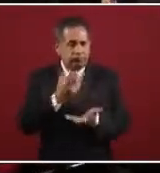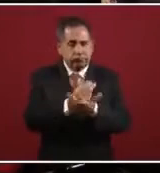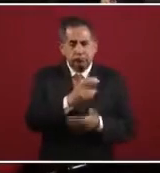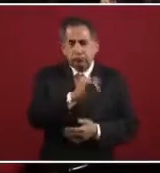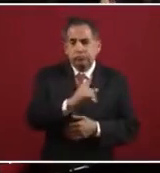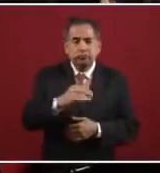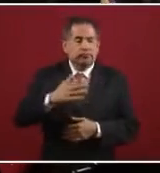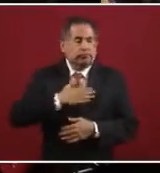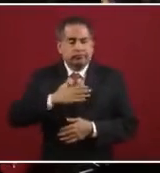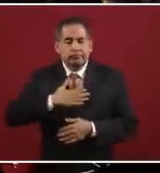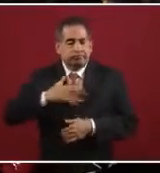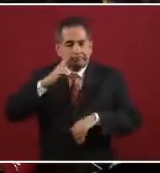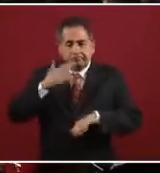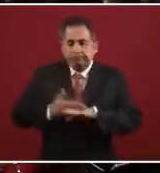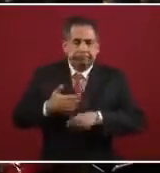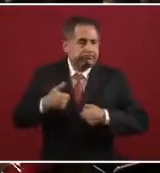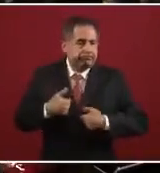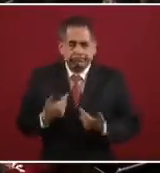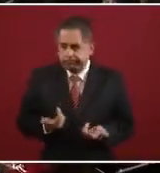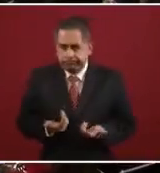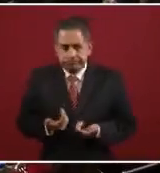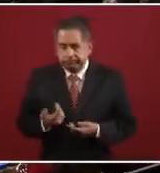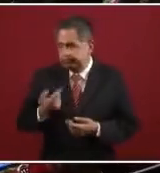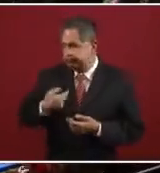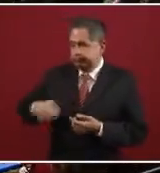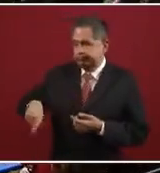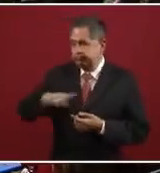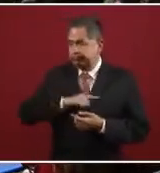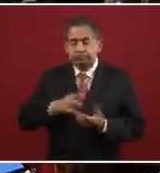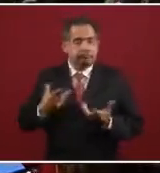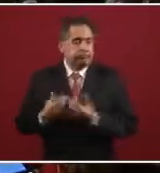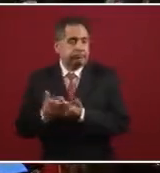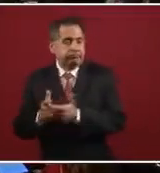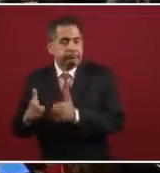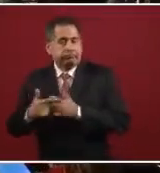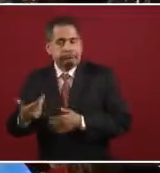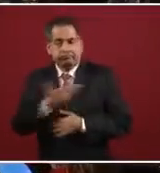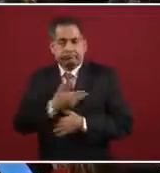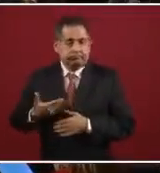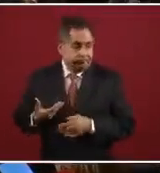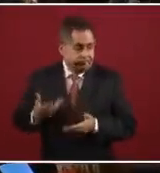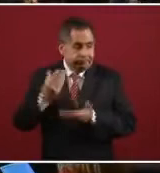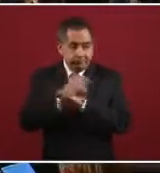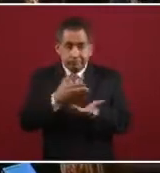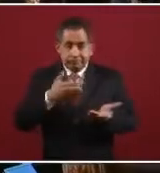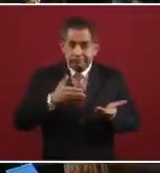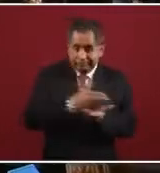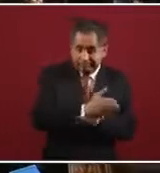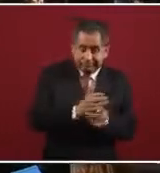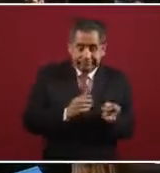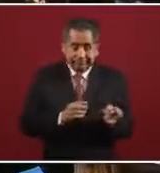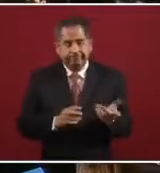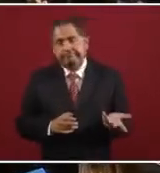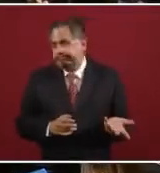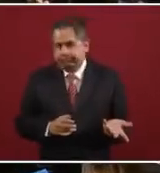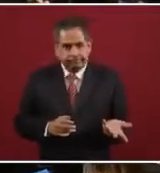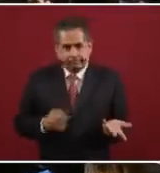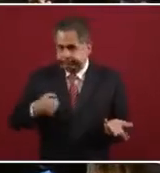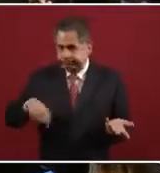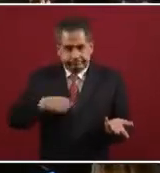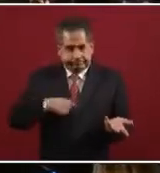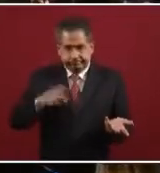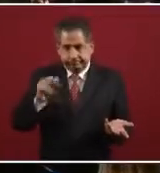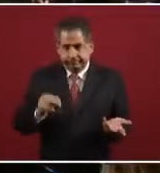no corresponde al Ejecutivo Federal, porque